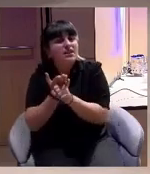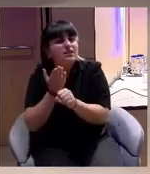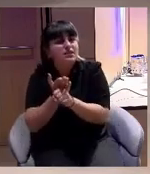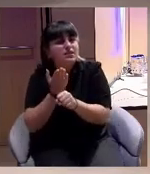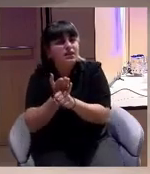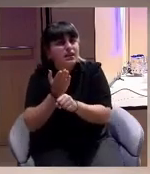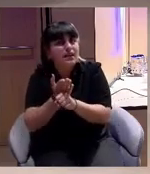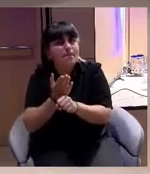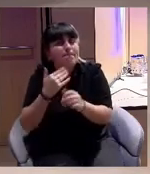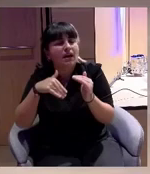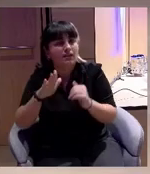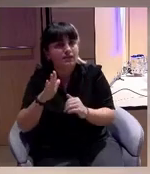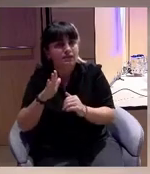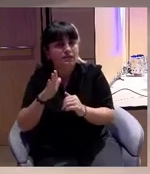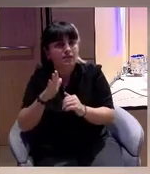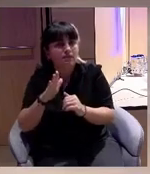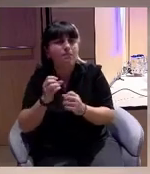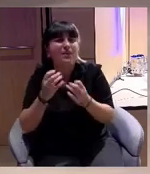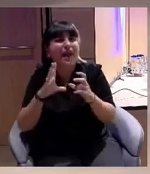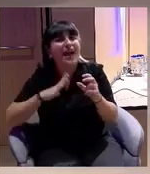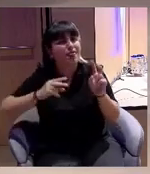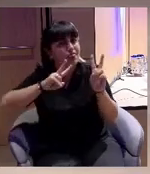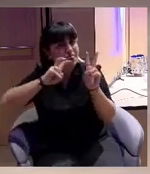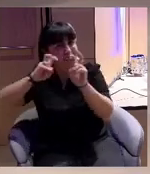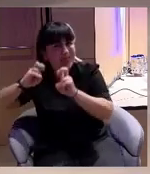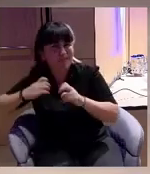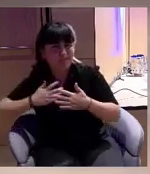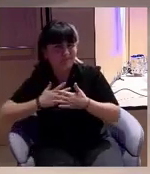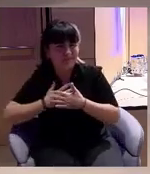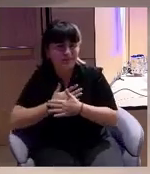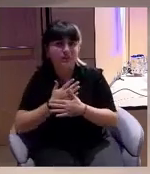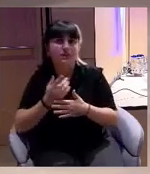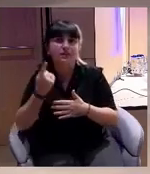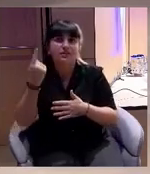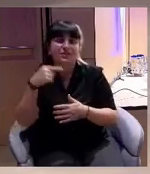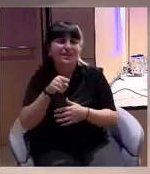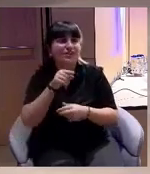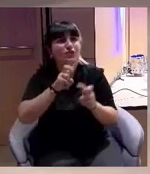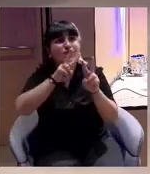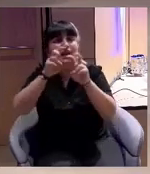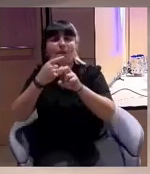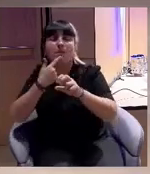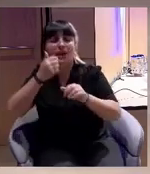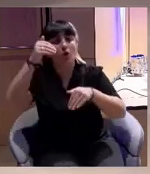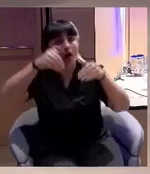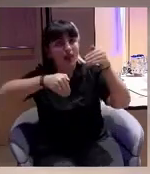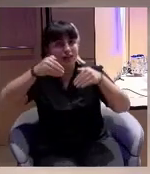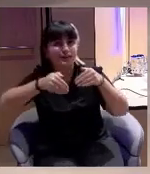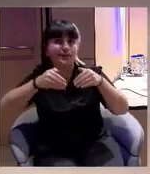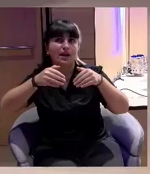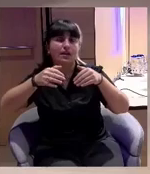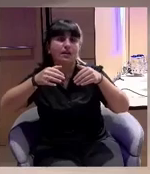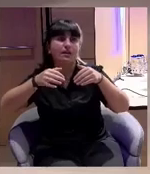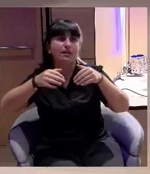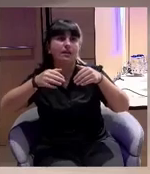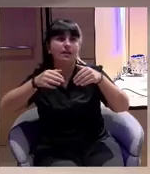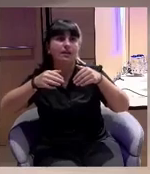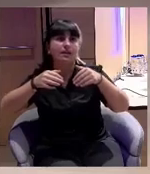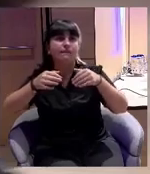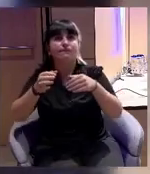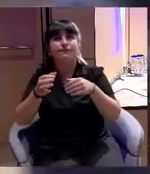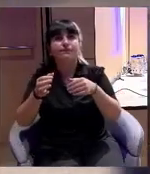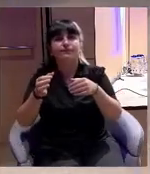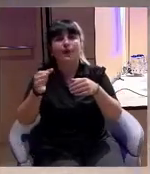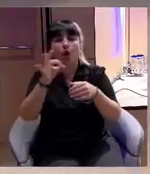sensibles no y todos estos temas que hacen a los procesos electorales el estándar de lo que